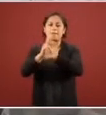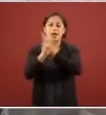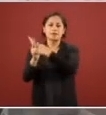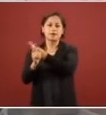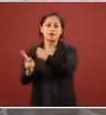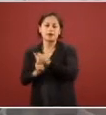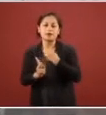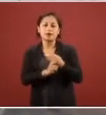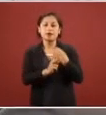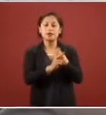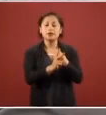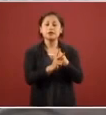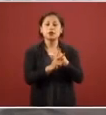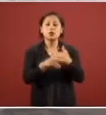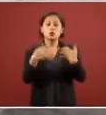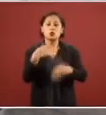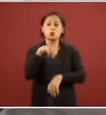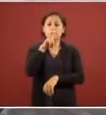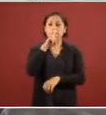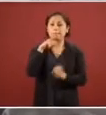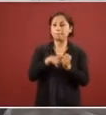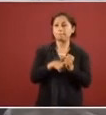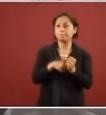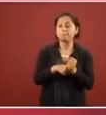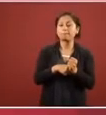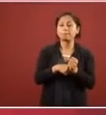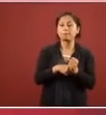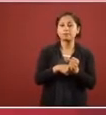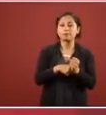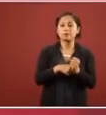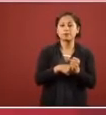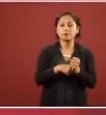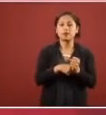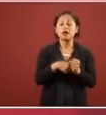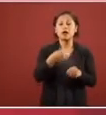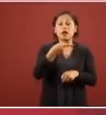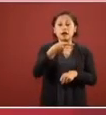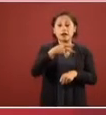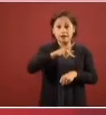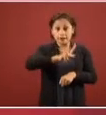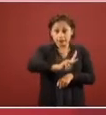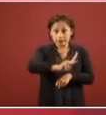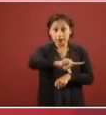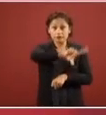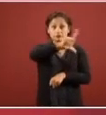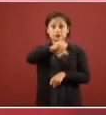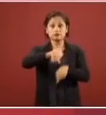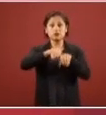que se conocieron gracias a esta